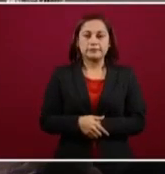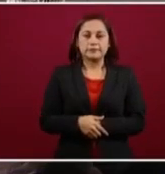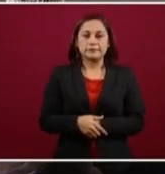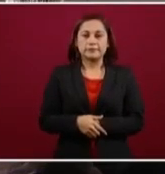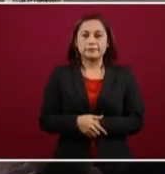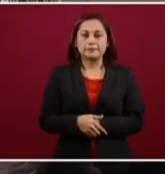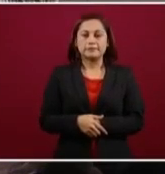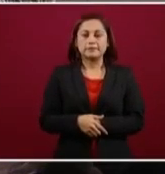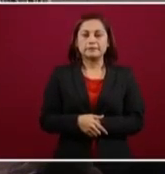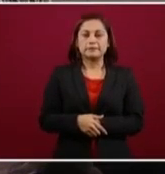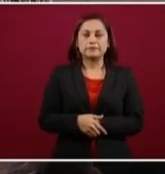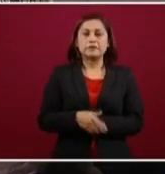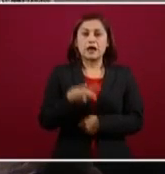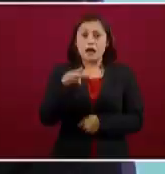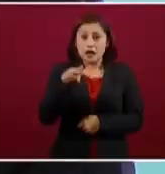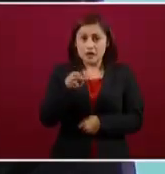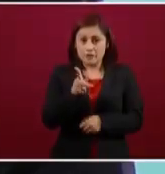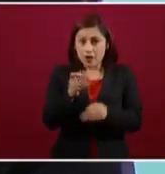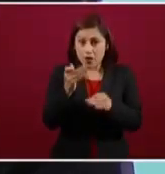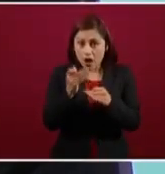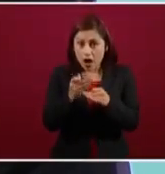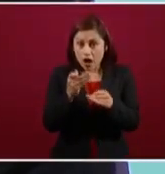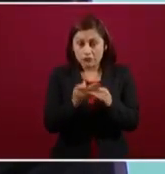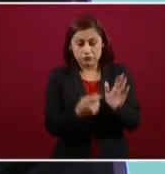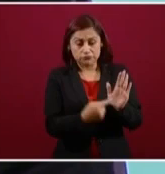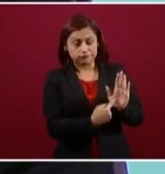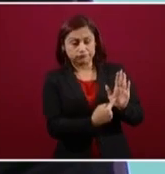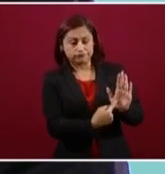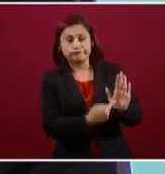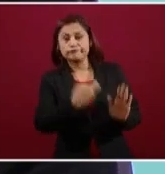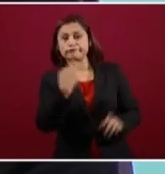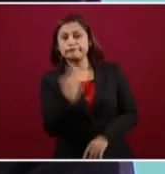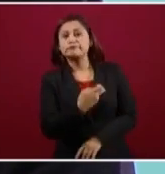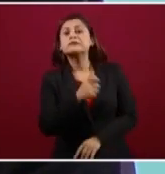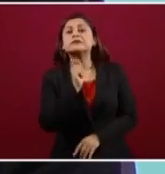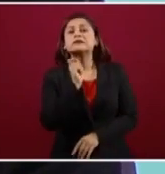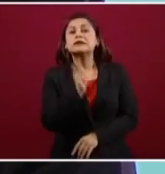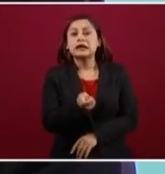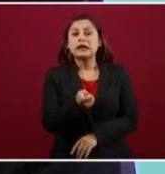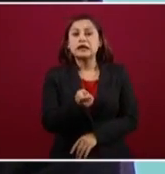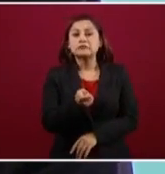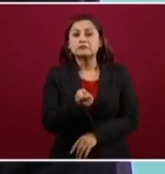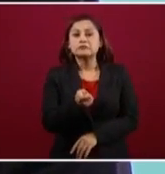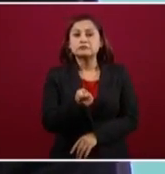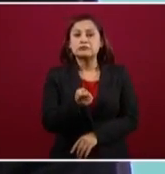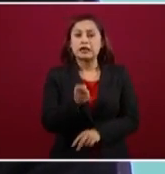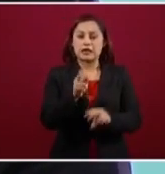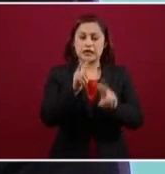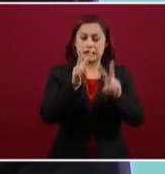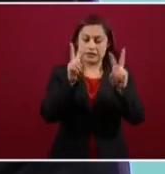Esto demuestra de que sí, con austeridad,